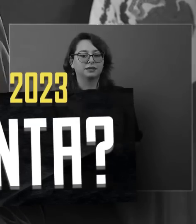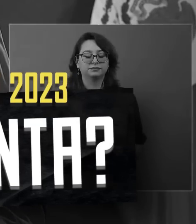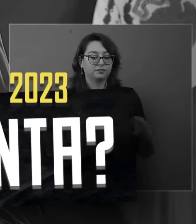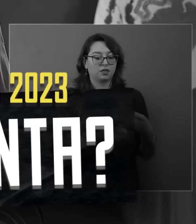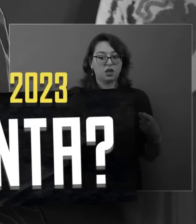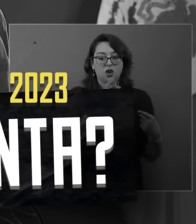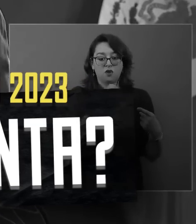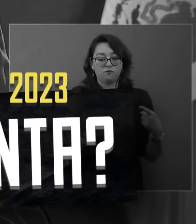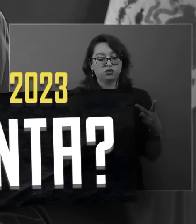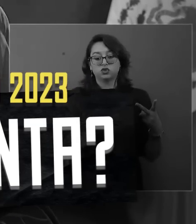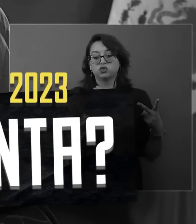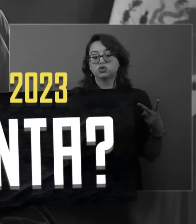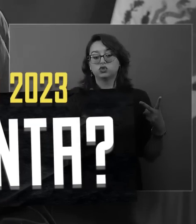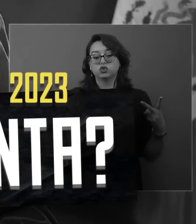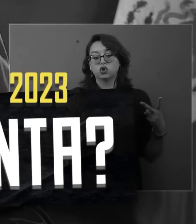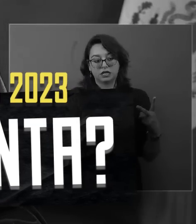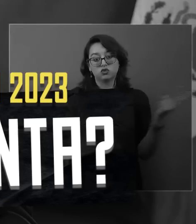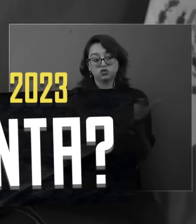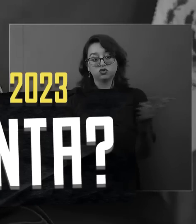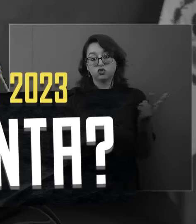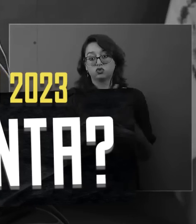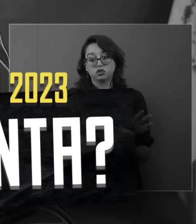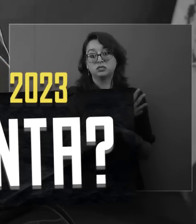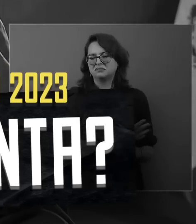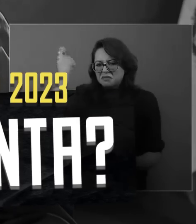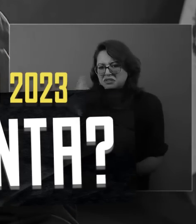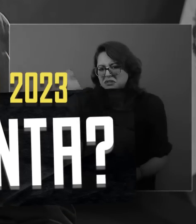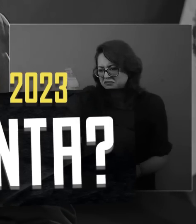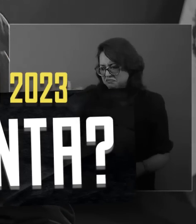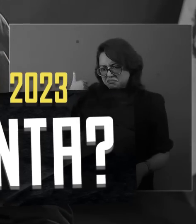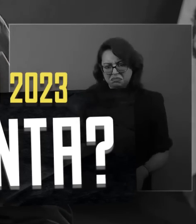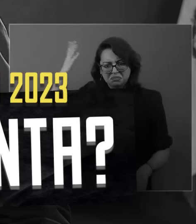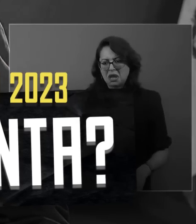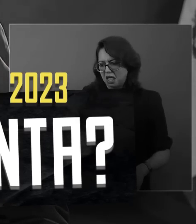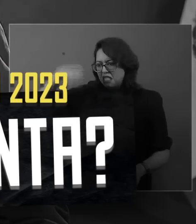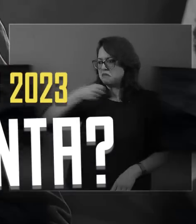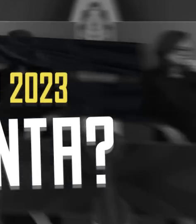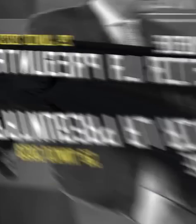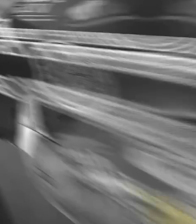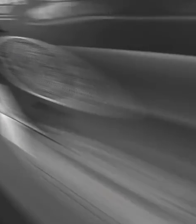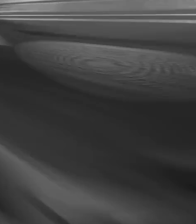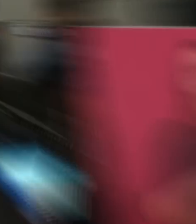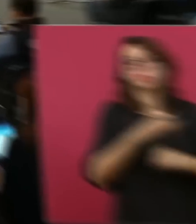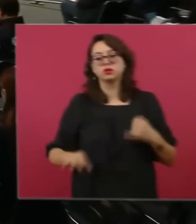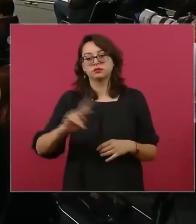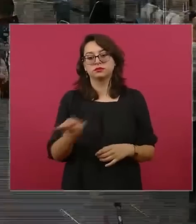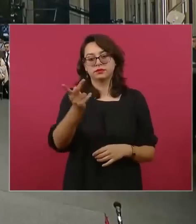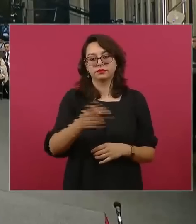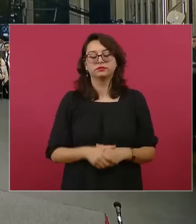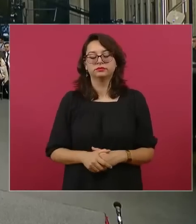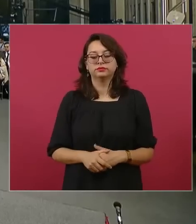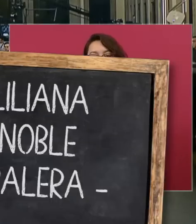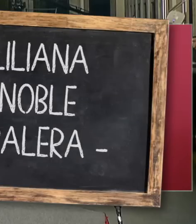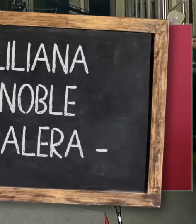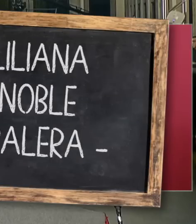Xóchitl, que ahora está muy activa como representante de la oligarquía. ¿Cuál considera usted de